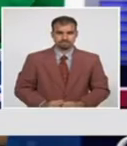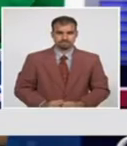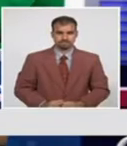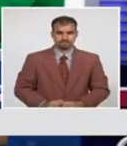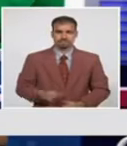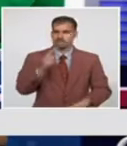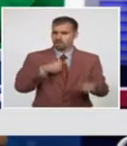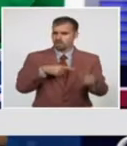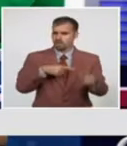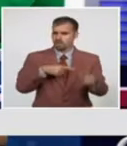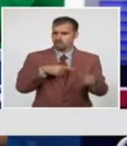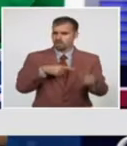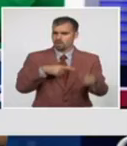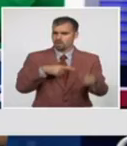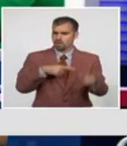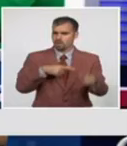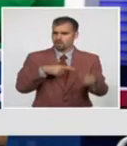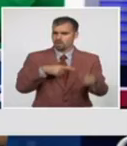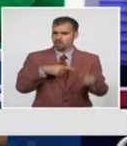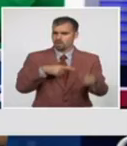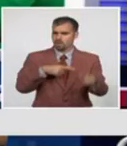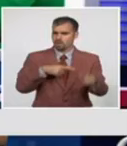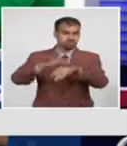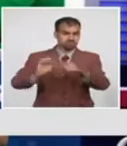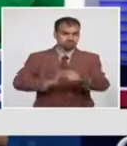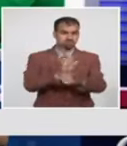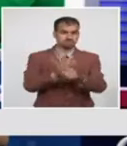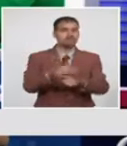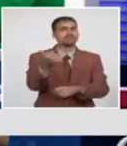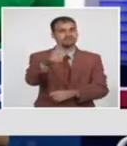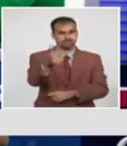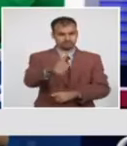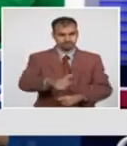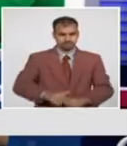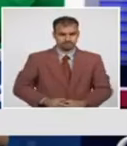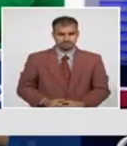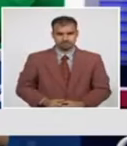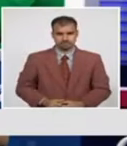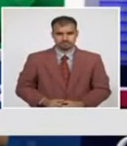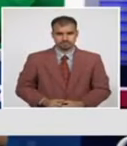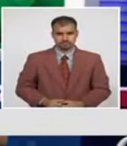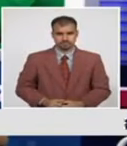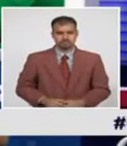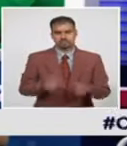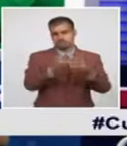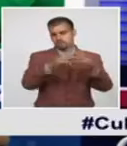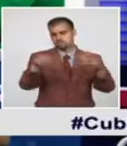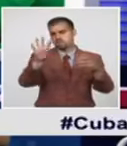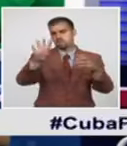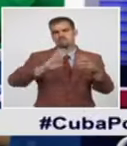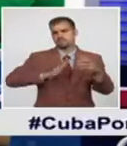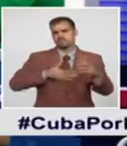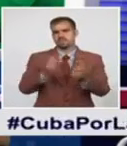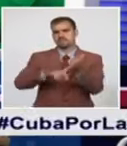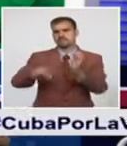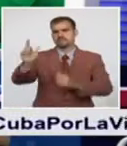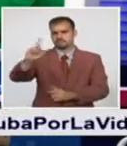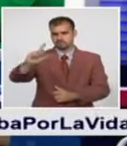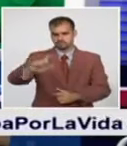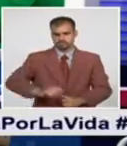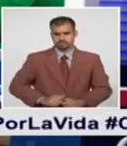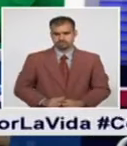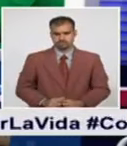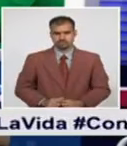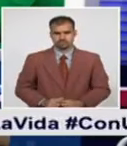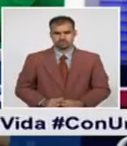10 personas con la enfermedad en nuestro país. 4 de la provincia de Camagüey, un paciente